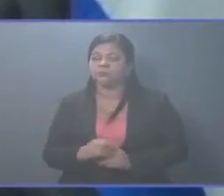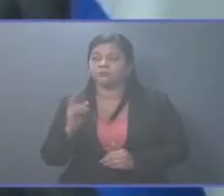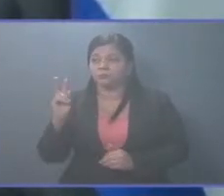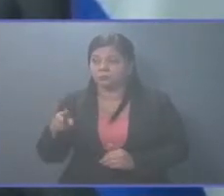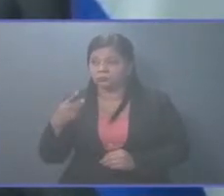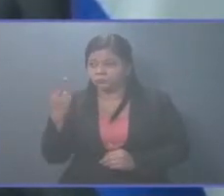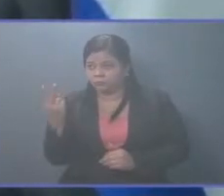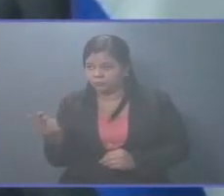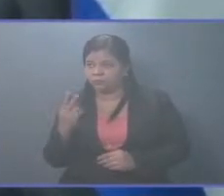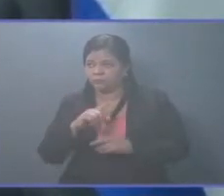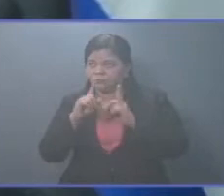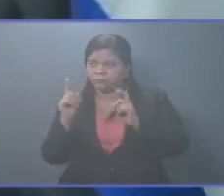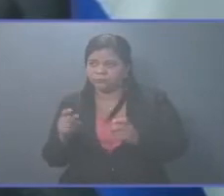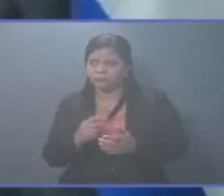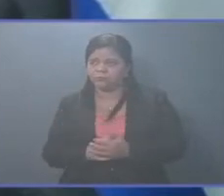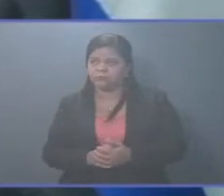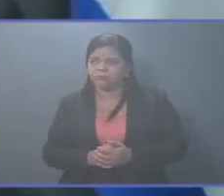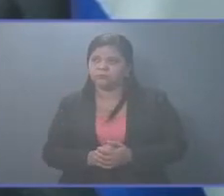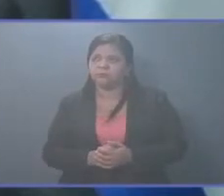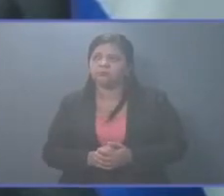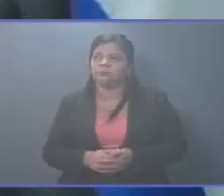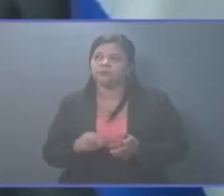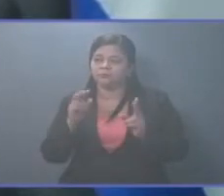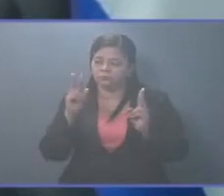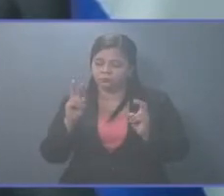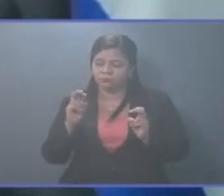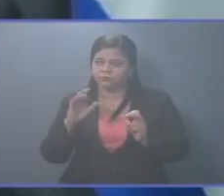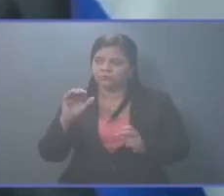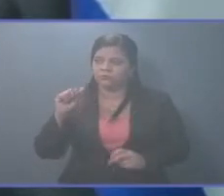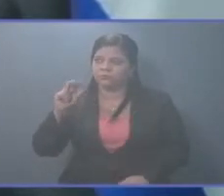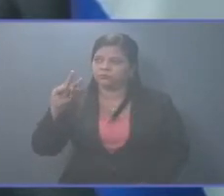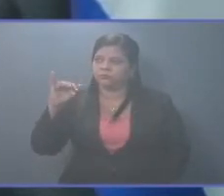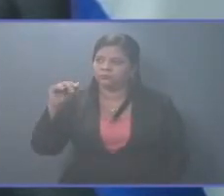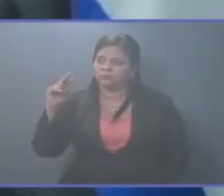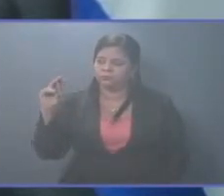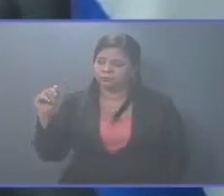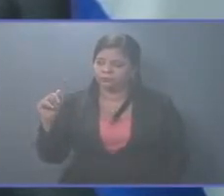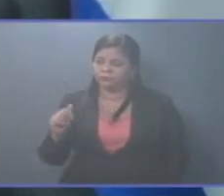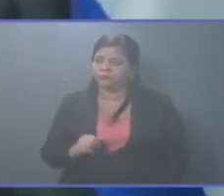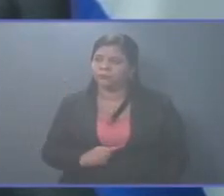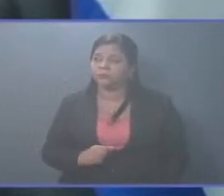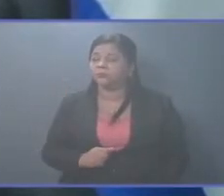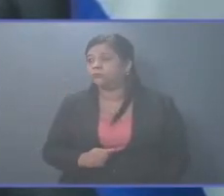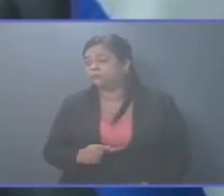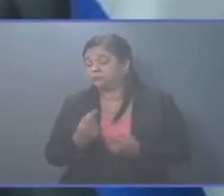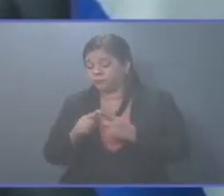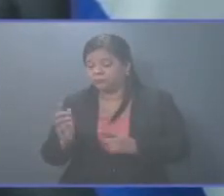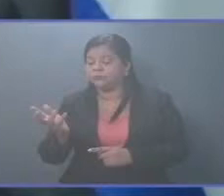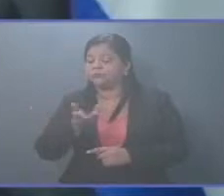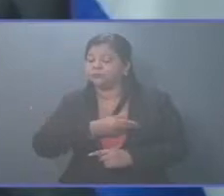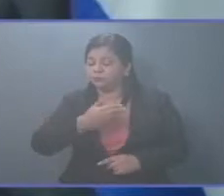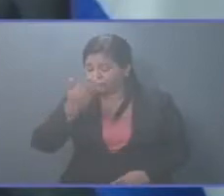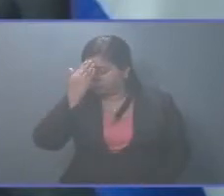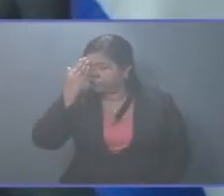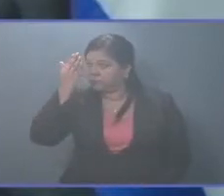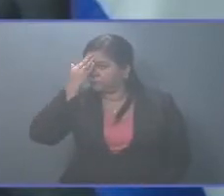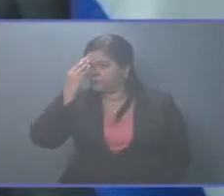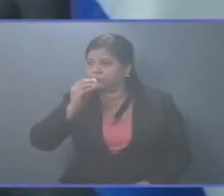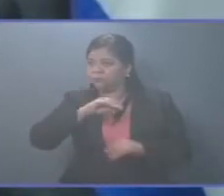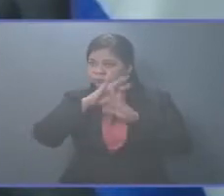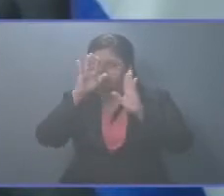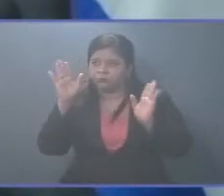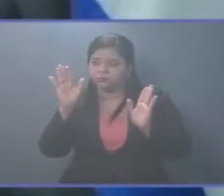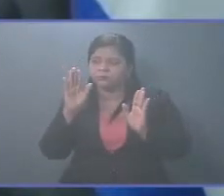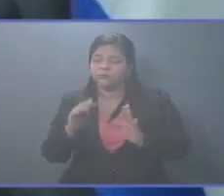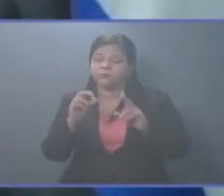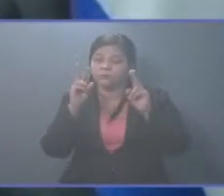La segunda pregunta es, viene el tema de las cabinas, ¿verdad? Y nosotros entendemos de que ahí hay una